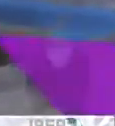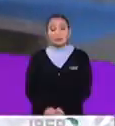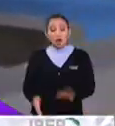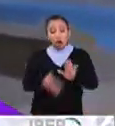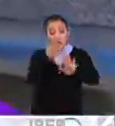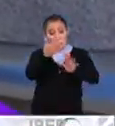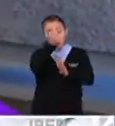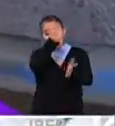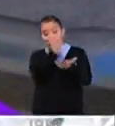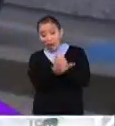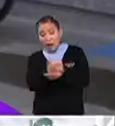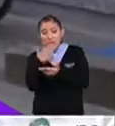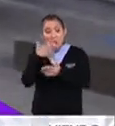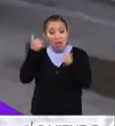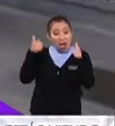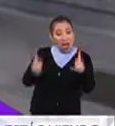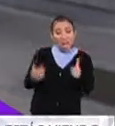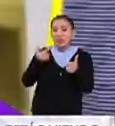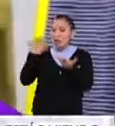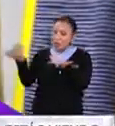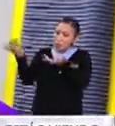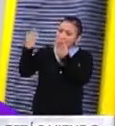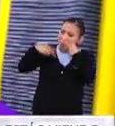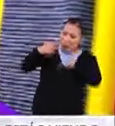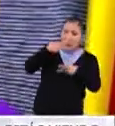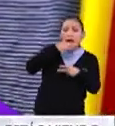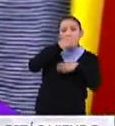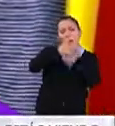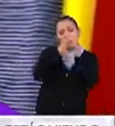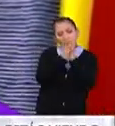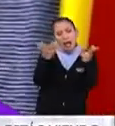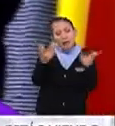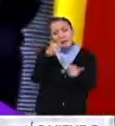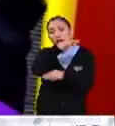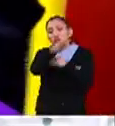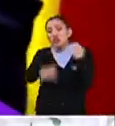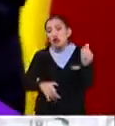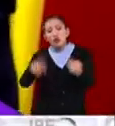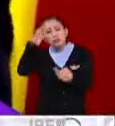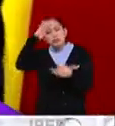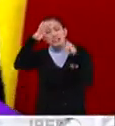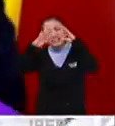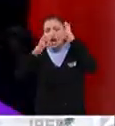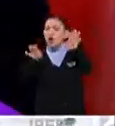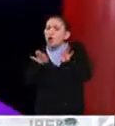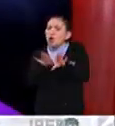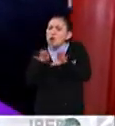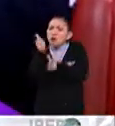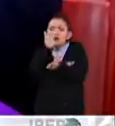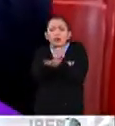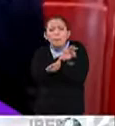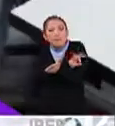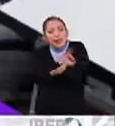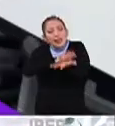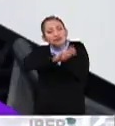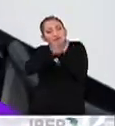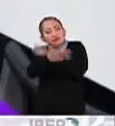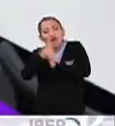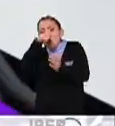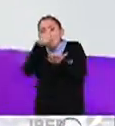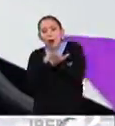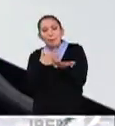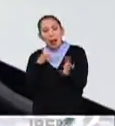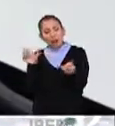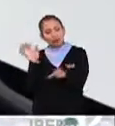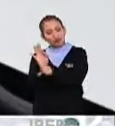Construir ciudades sostenibles y resilientes es el llamado a la acción para que todos repensemos cómo las ciudades pueden convertirse en un lugar